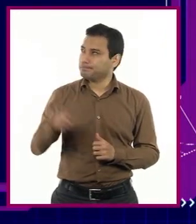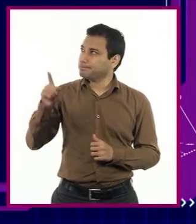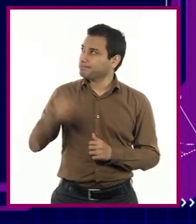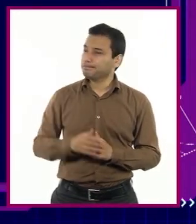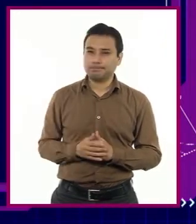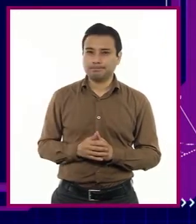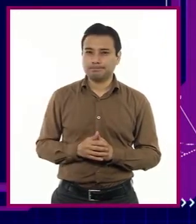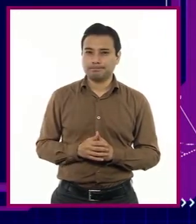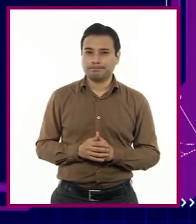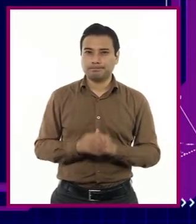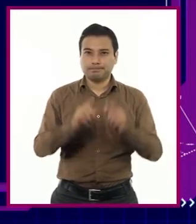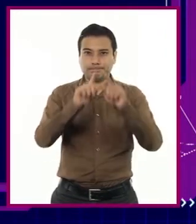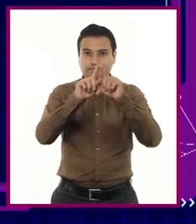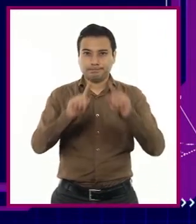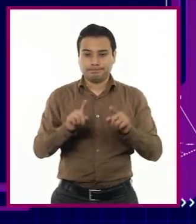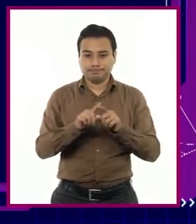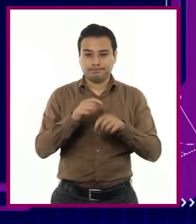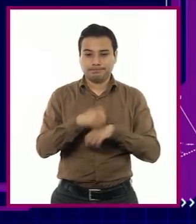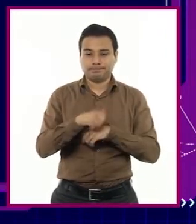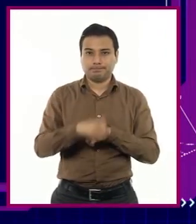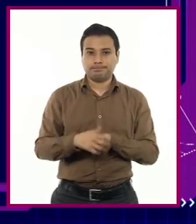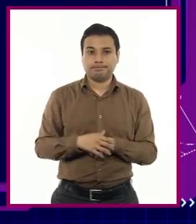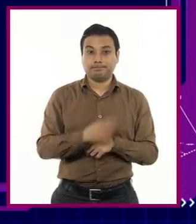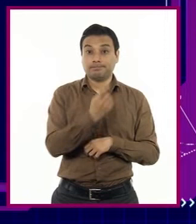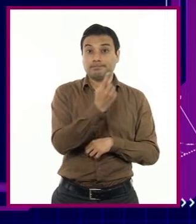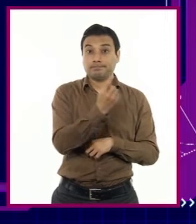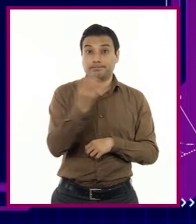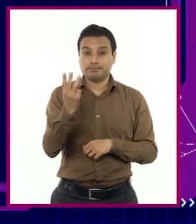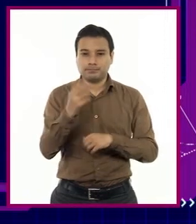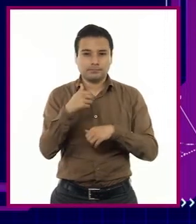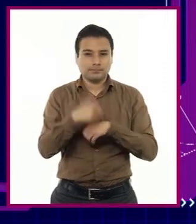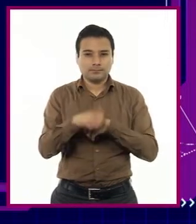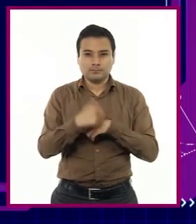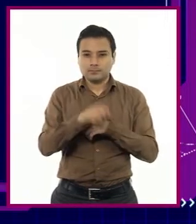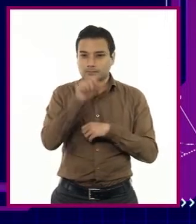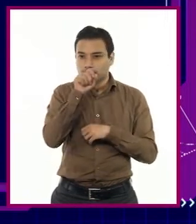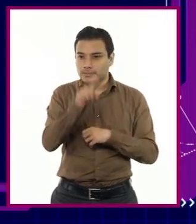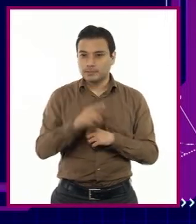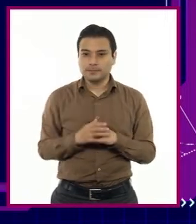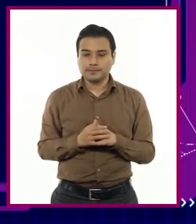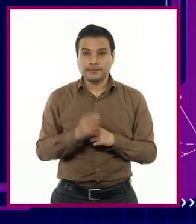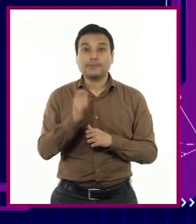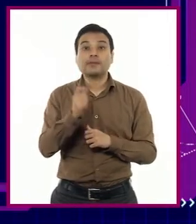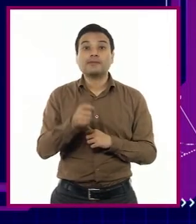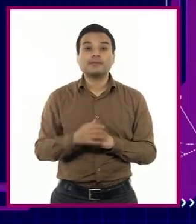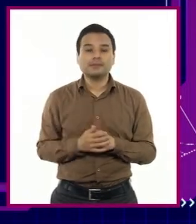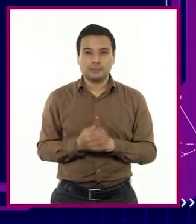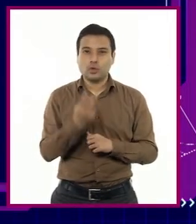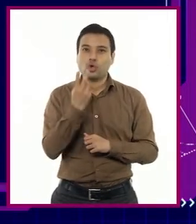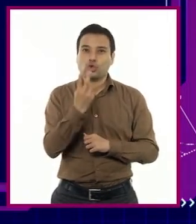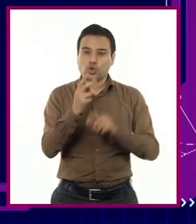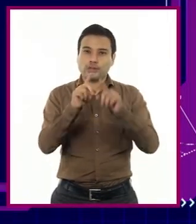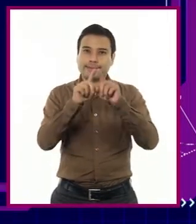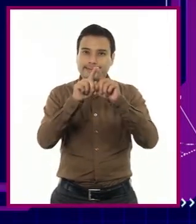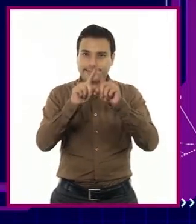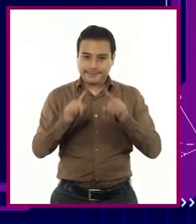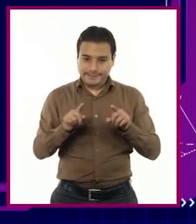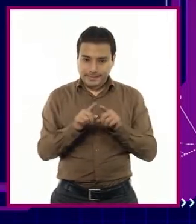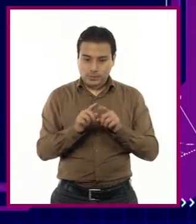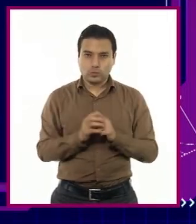del triángulo 1 y el triángulo 3 tienen las mismas medidas, lo que significa que tenemos dos triángulos